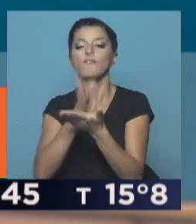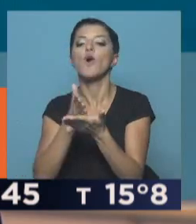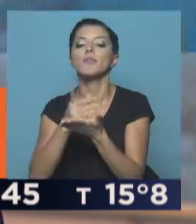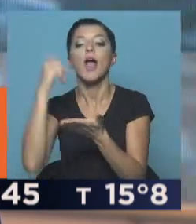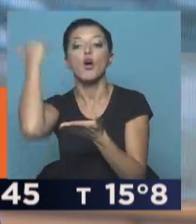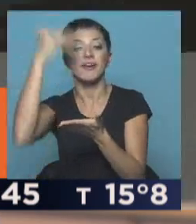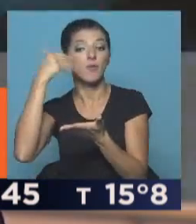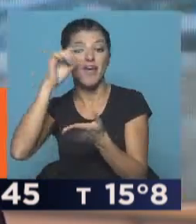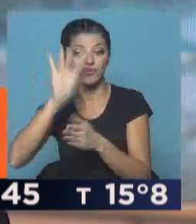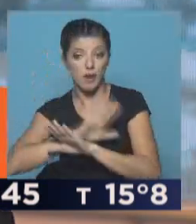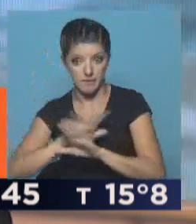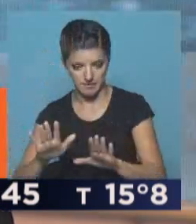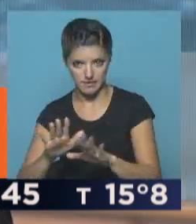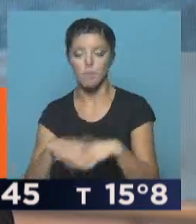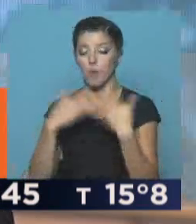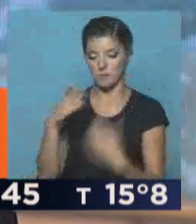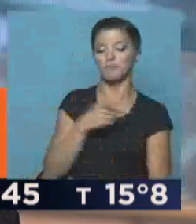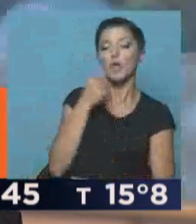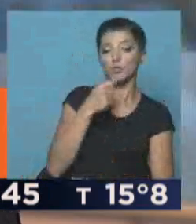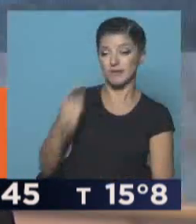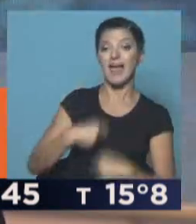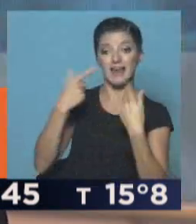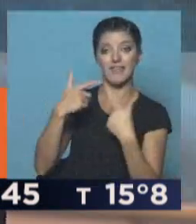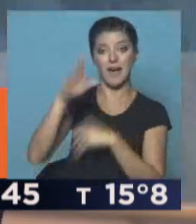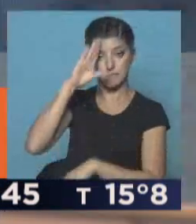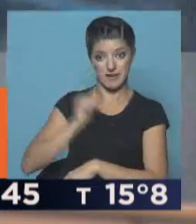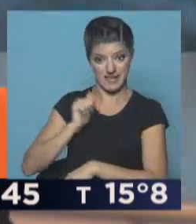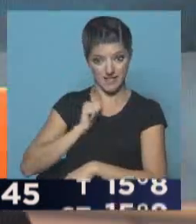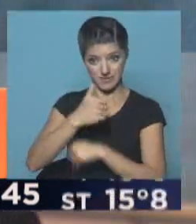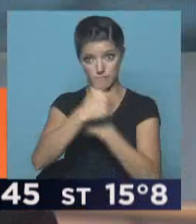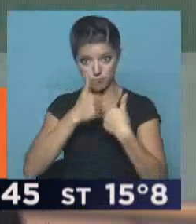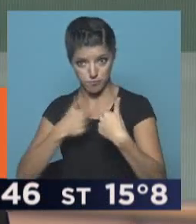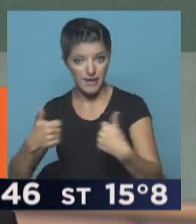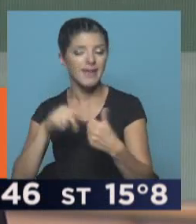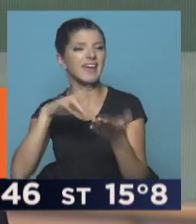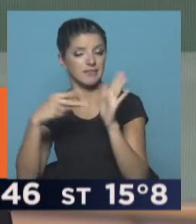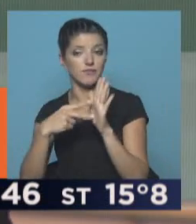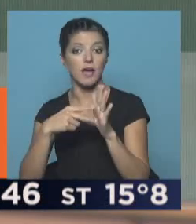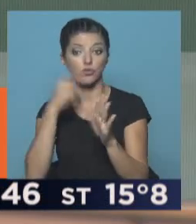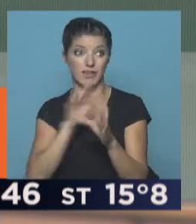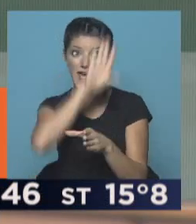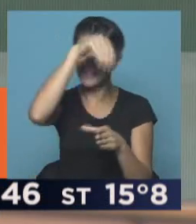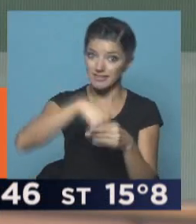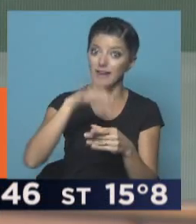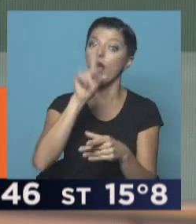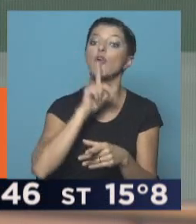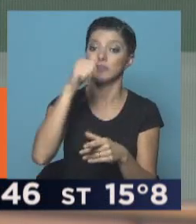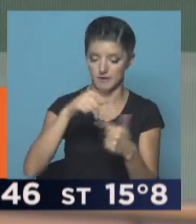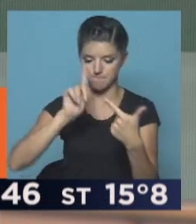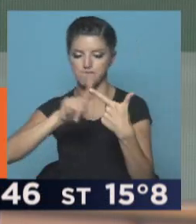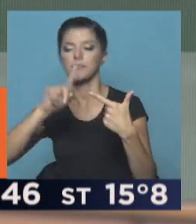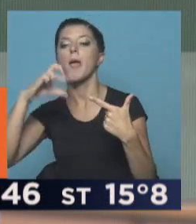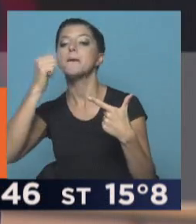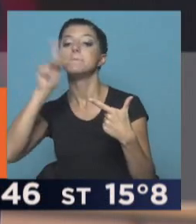Saudita? De Turquía recibe tropas y el dato es que Turquía pertenece o forma parte de la OTAN. De Pakistán